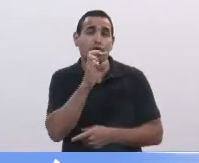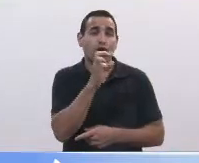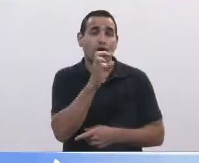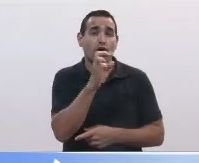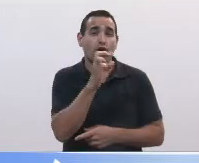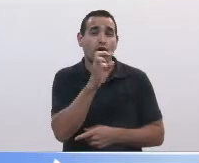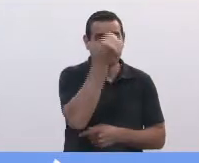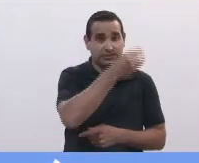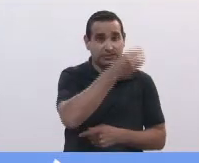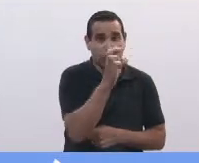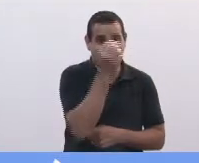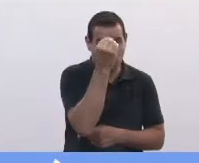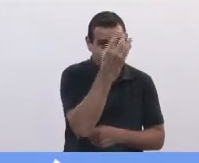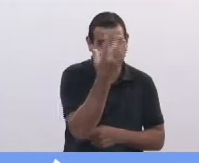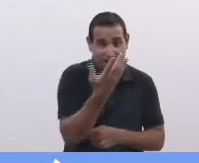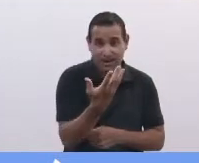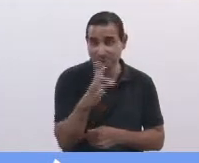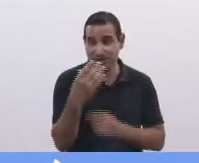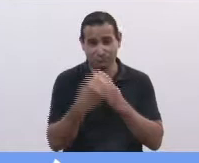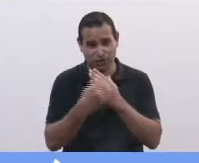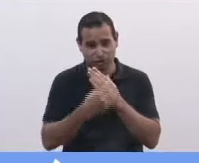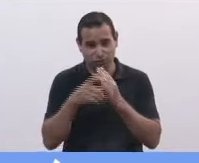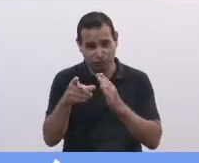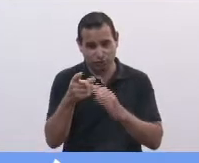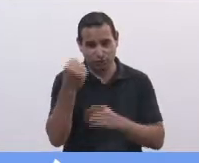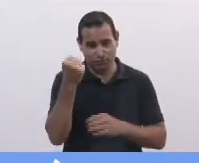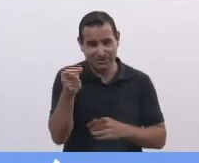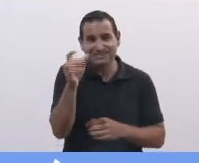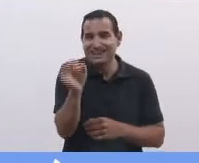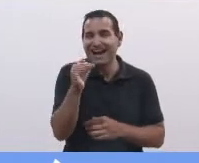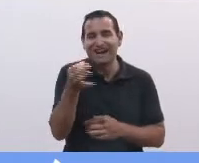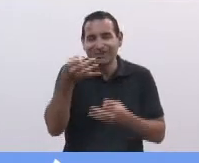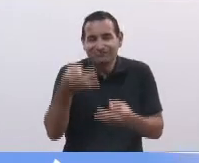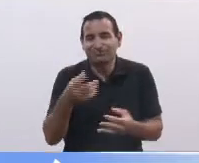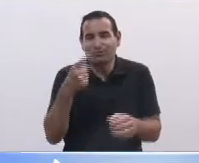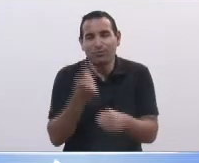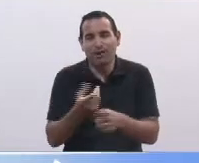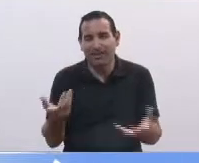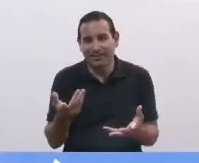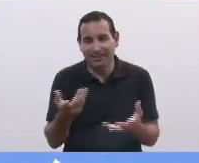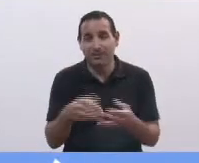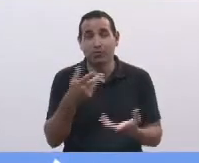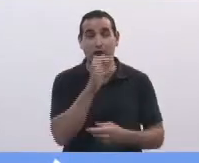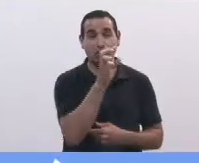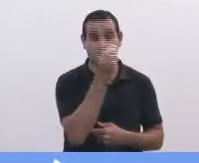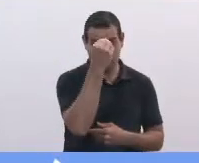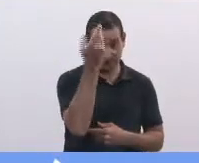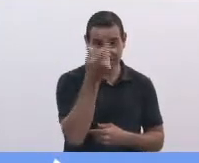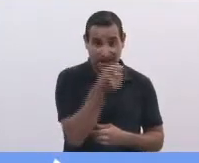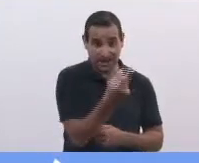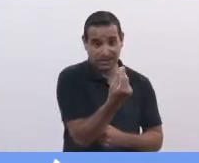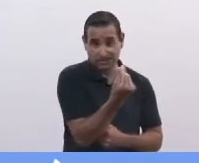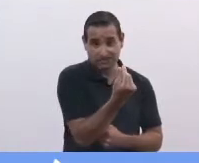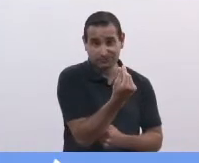dólar oficial, un mecanismo que el ministro sabe que no corre, porque al dólar